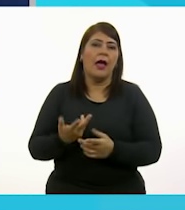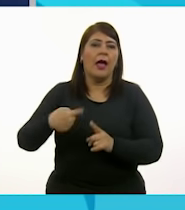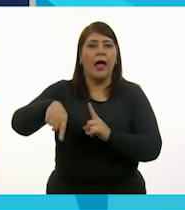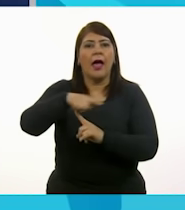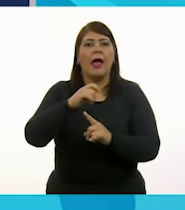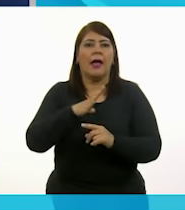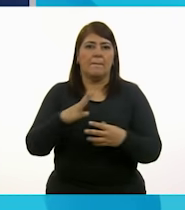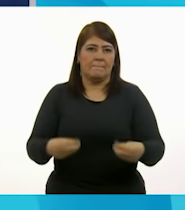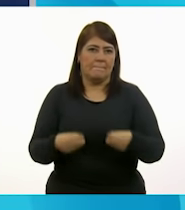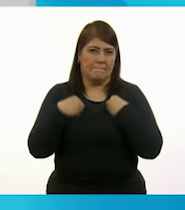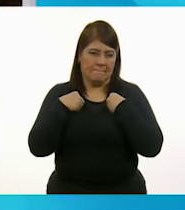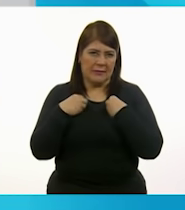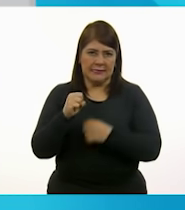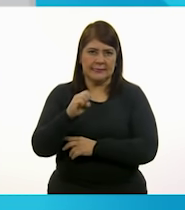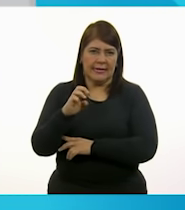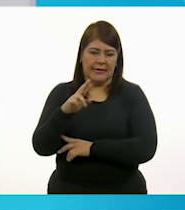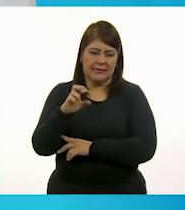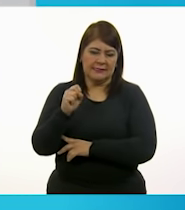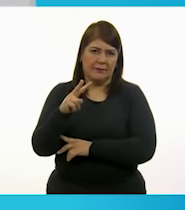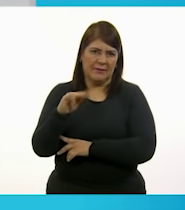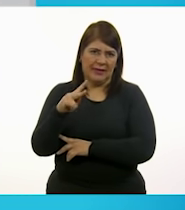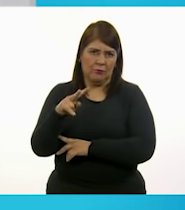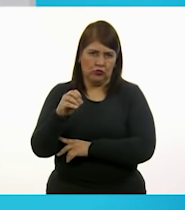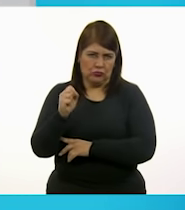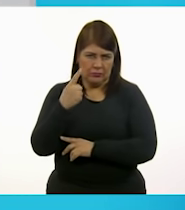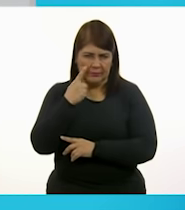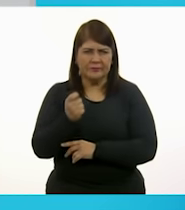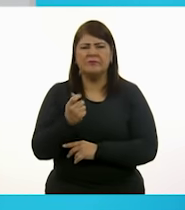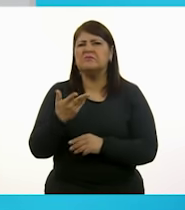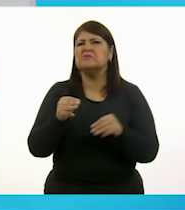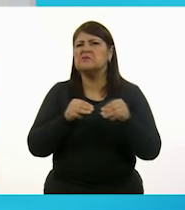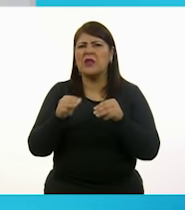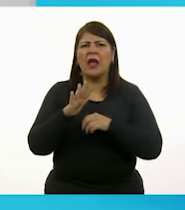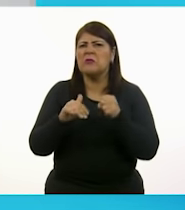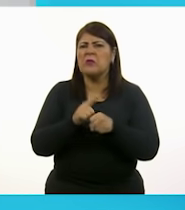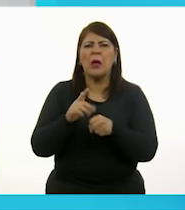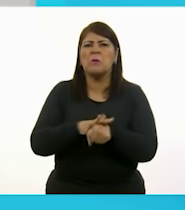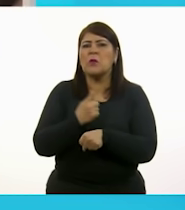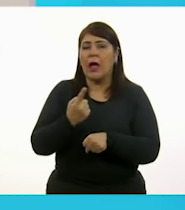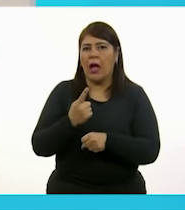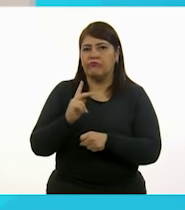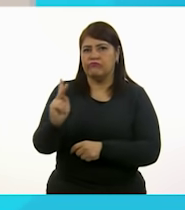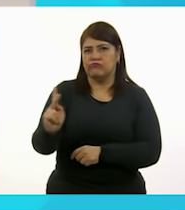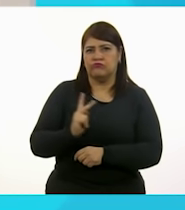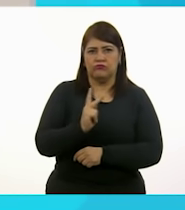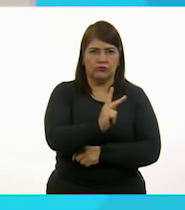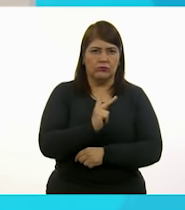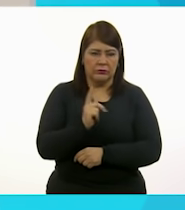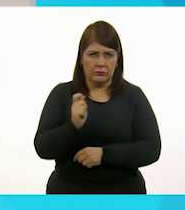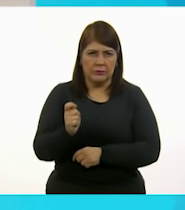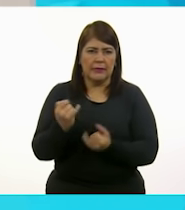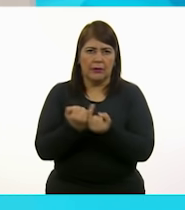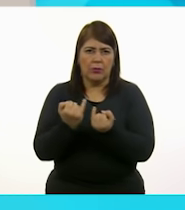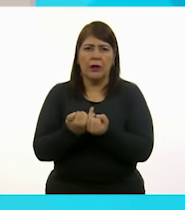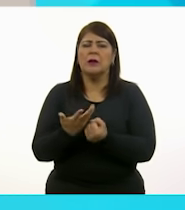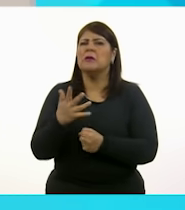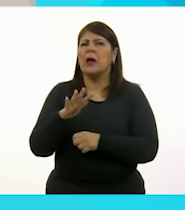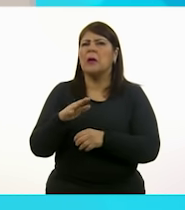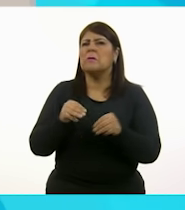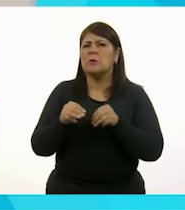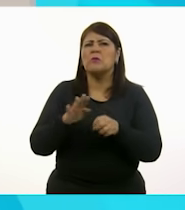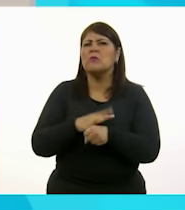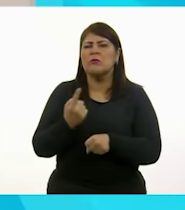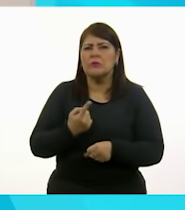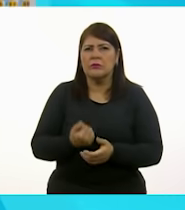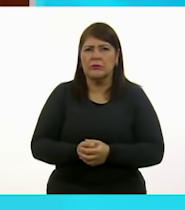vivos. ¿Por qué se mueven los animales? Porque son como nosotros. ¿Por qué se mueven los animales? Porque